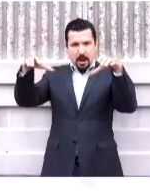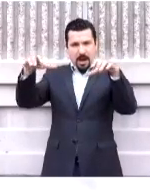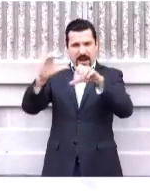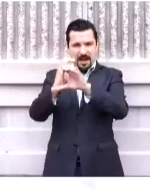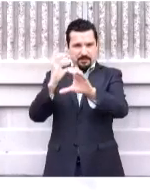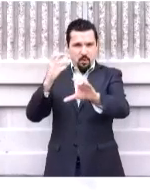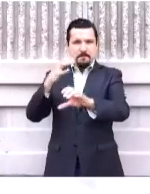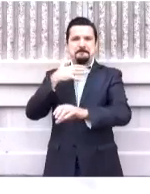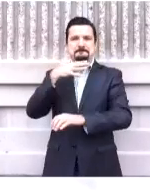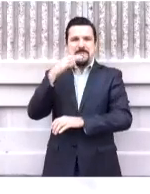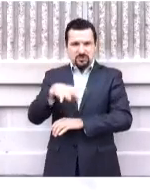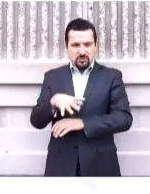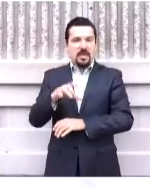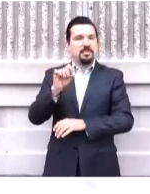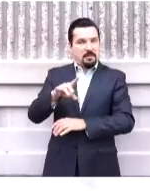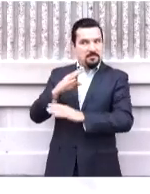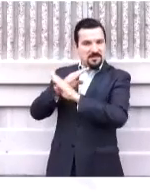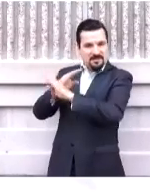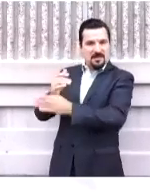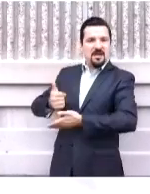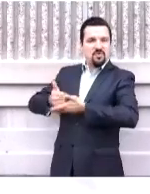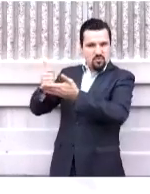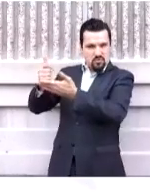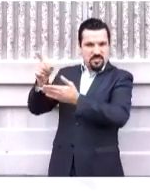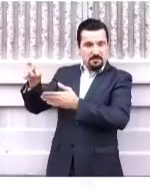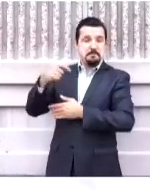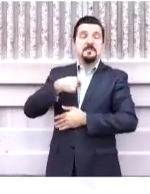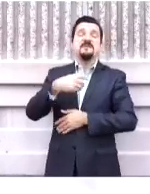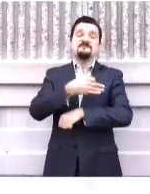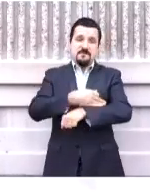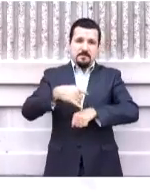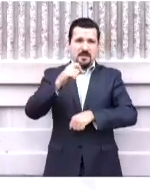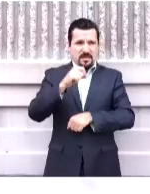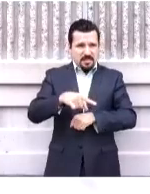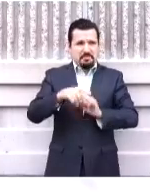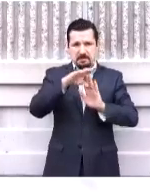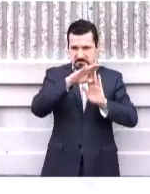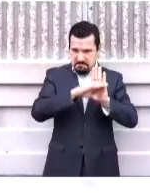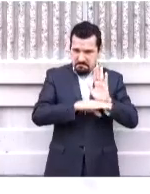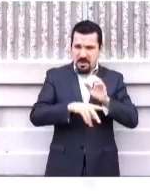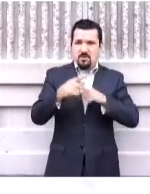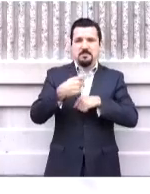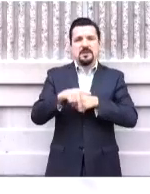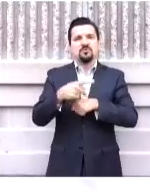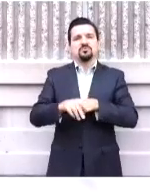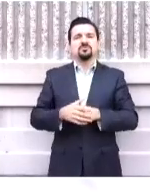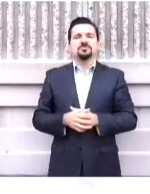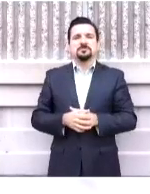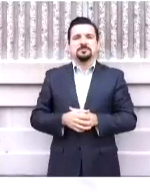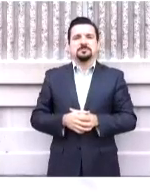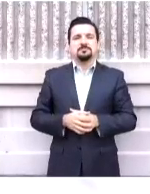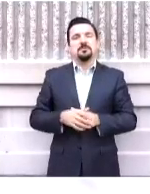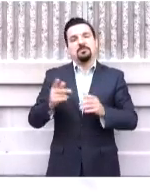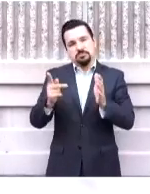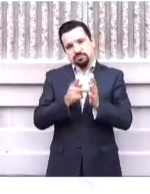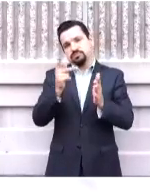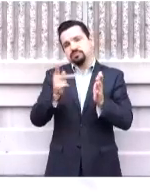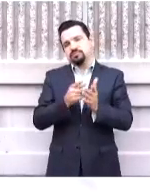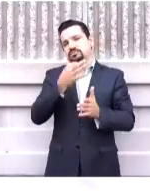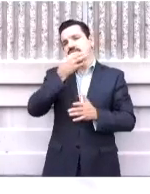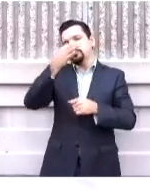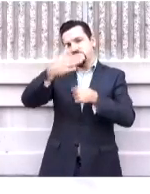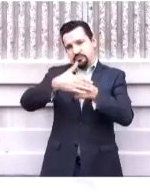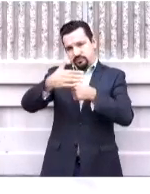menor riesgo, sino para que mi propia familia esté en menor riesgo. Entonces, vamos a insistir en que es benéfico utilizar el